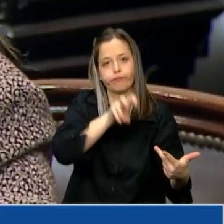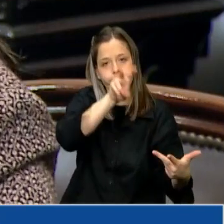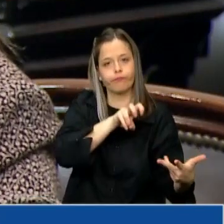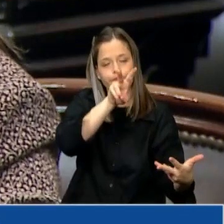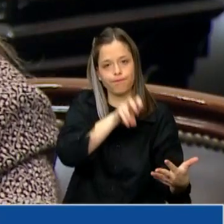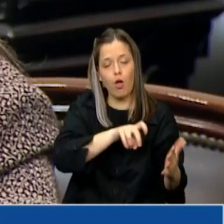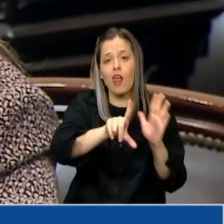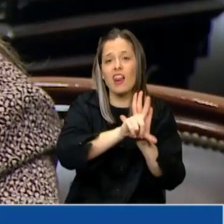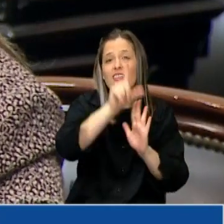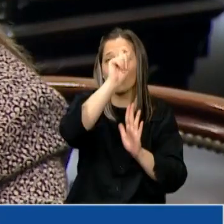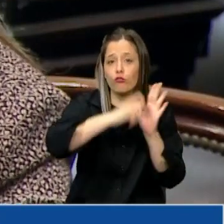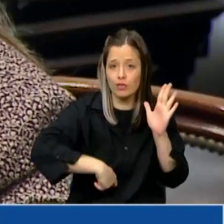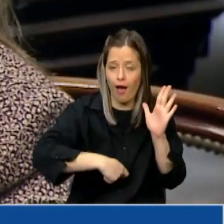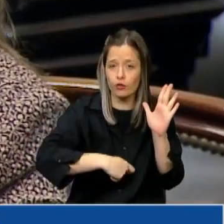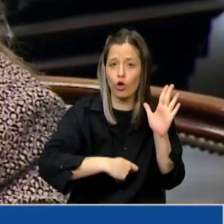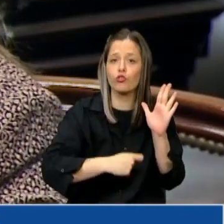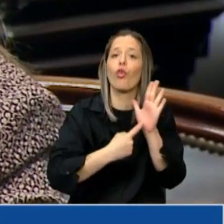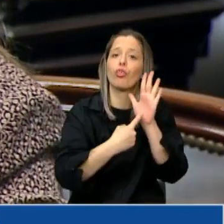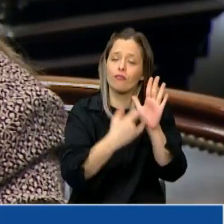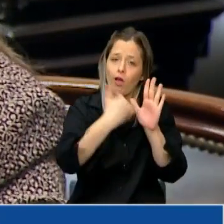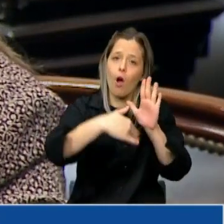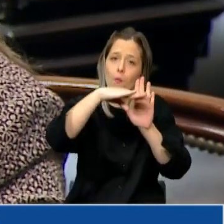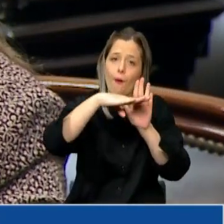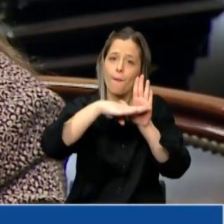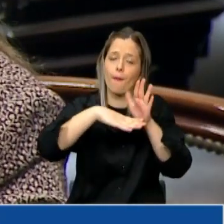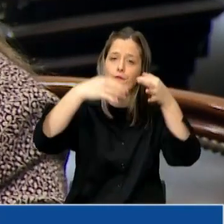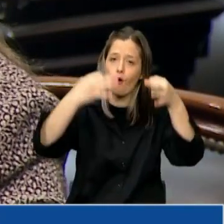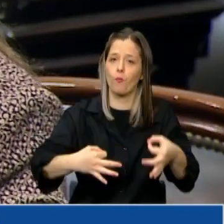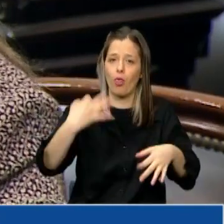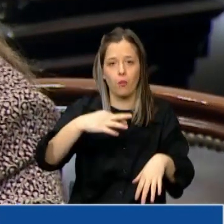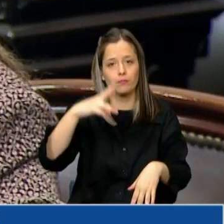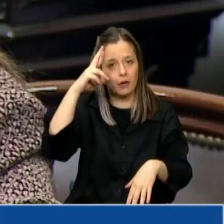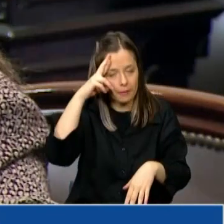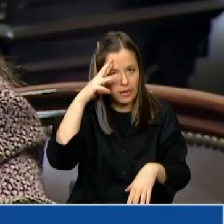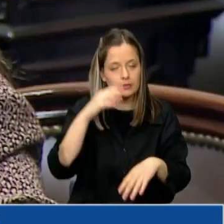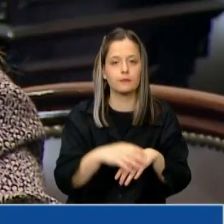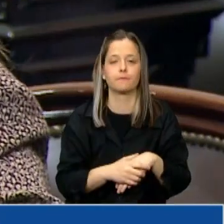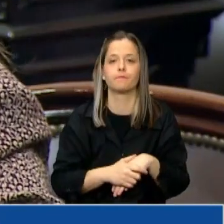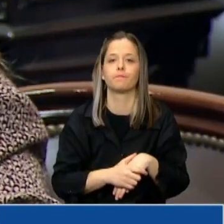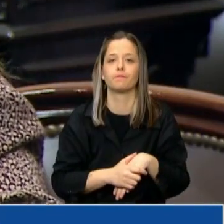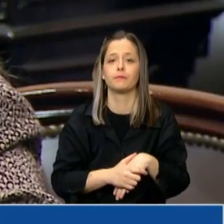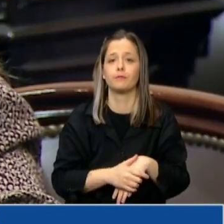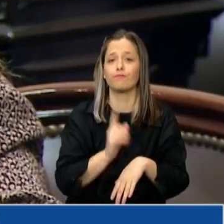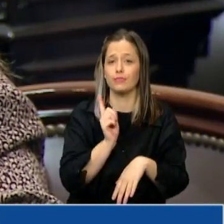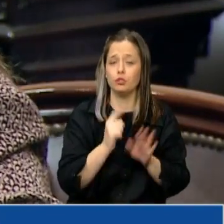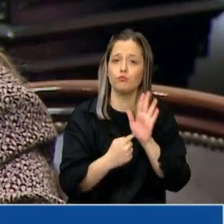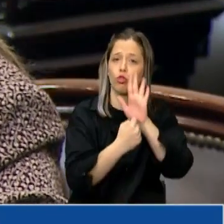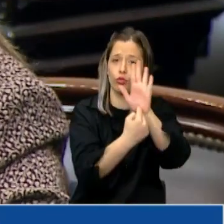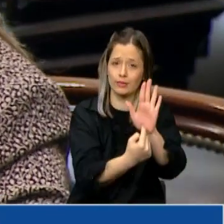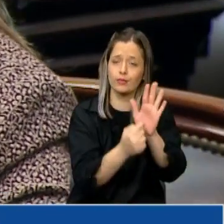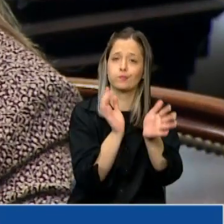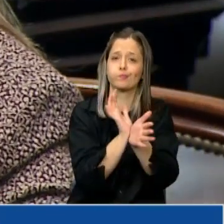contratos fija una serie de formalidades que deben respetarse. Una de ellas es la que establece